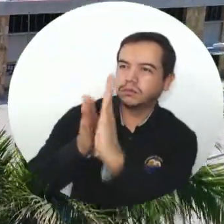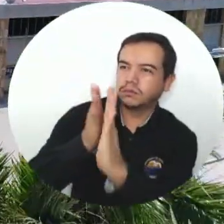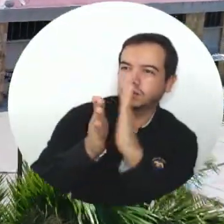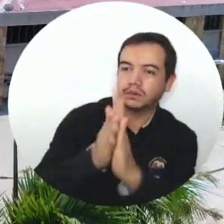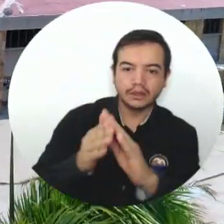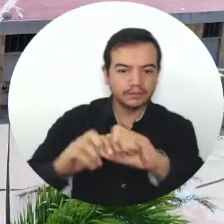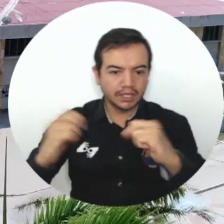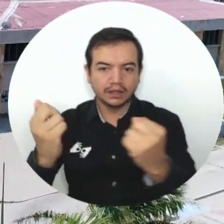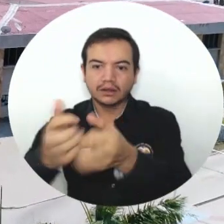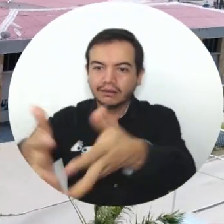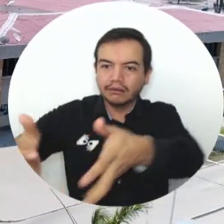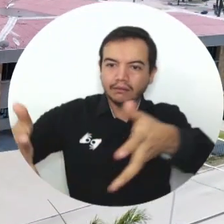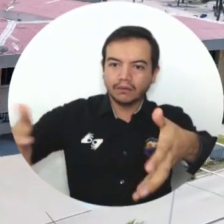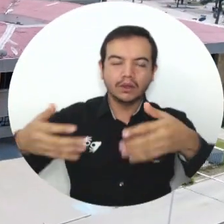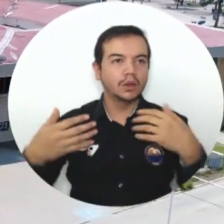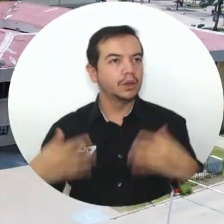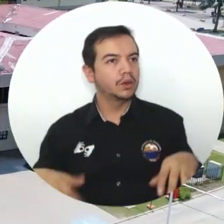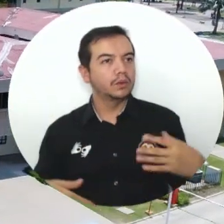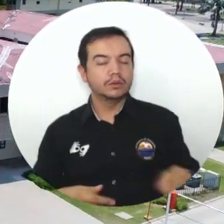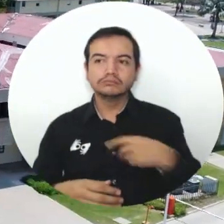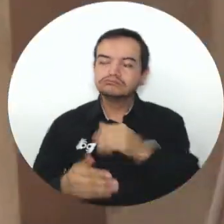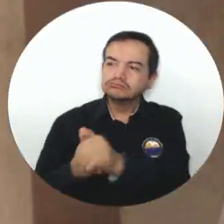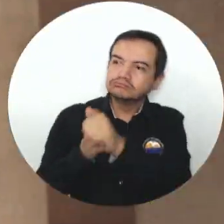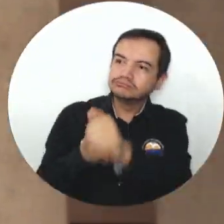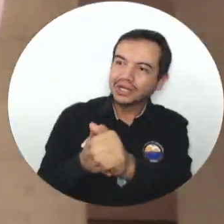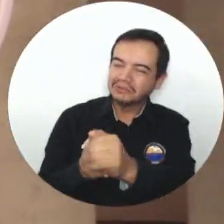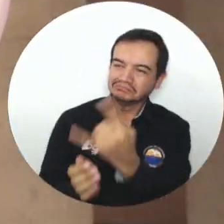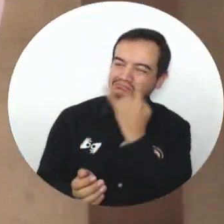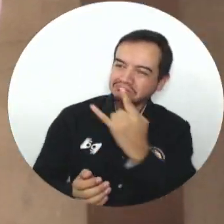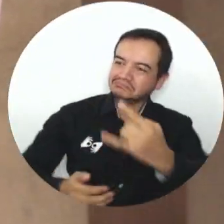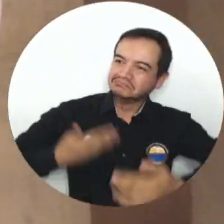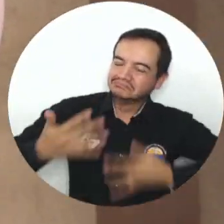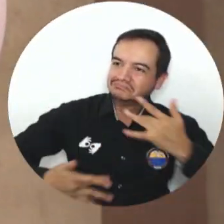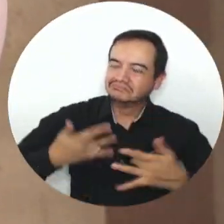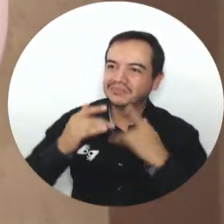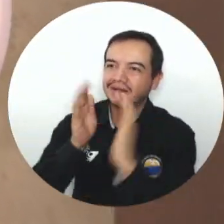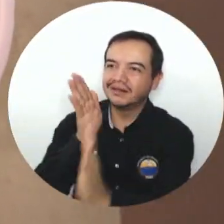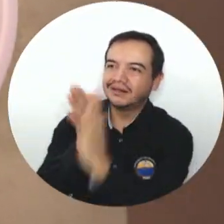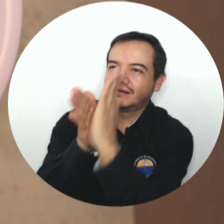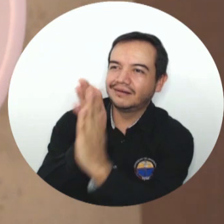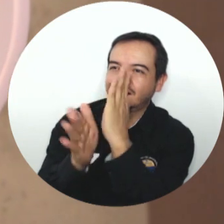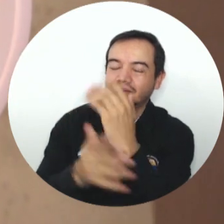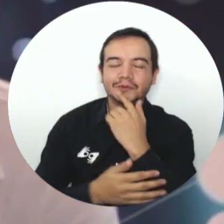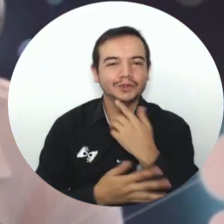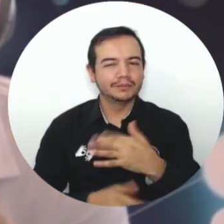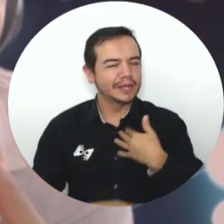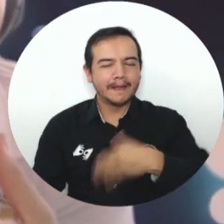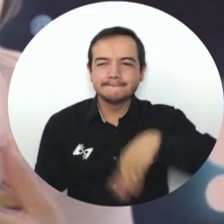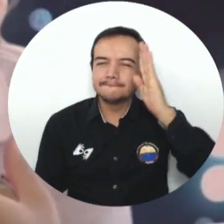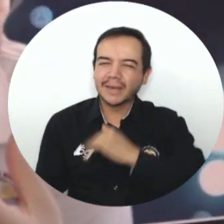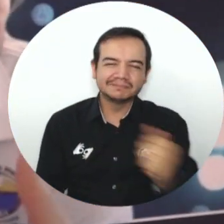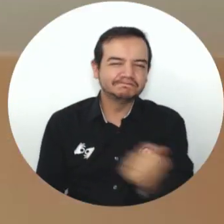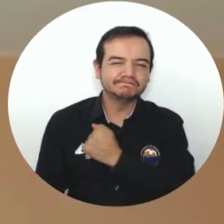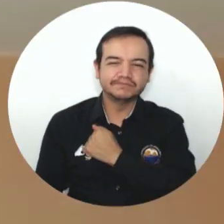aulas muy espaciosas. El proceso de inducción me ha parecido muy entretenido, ha entregado bastante información. Lo que más me gustó de la